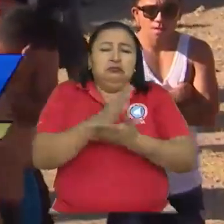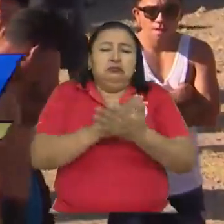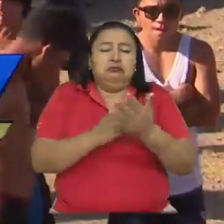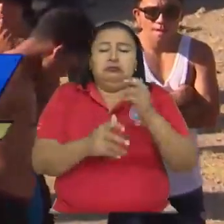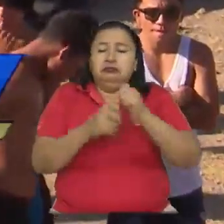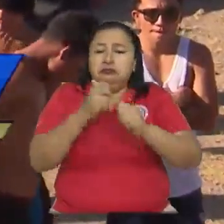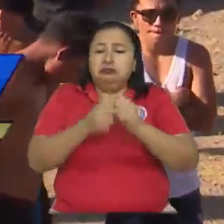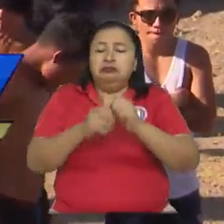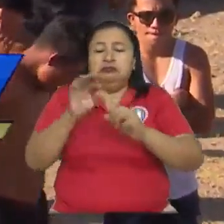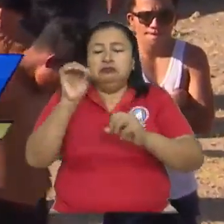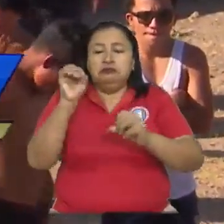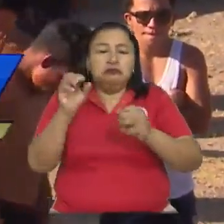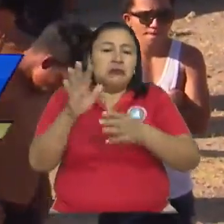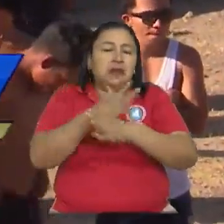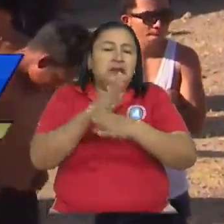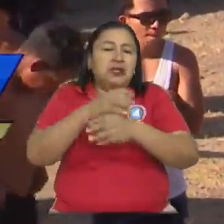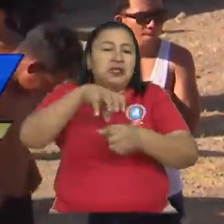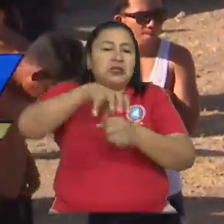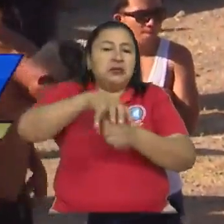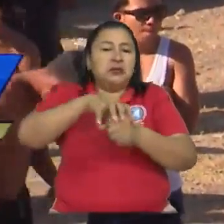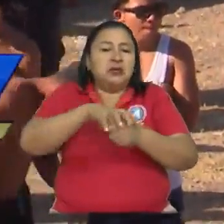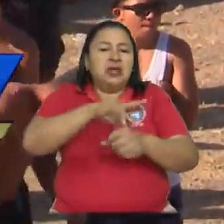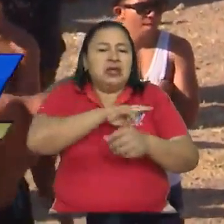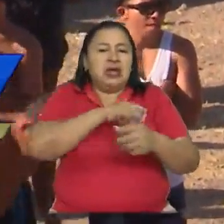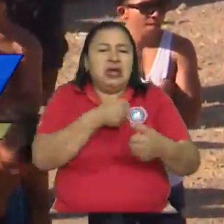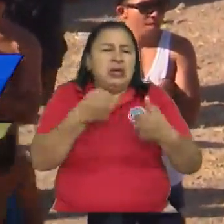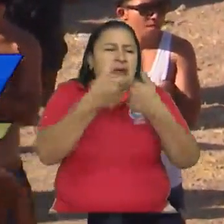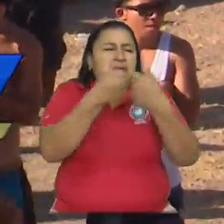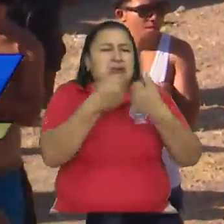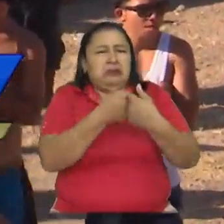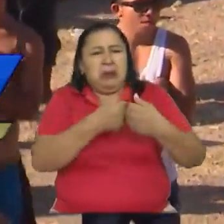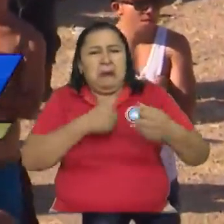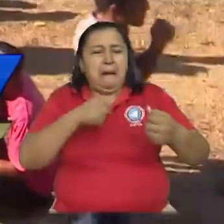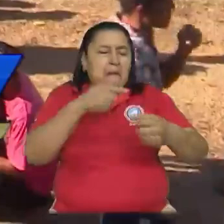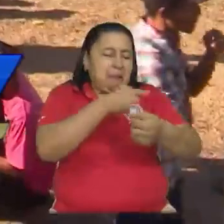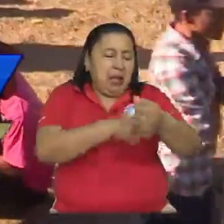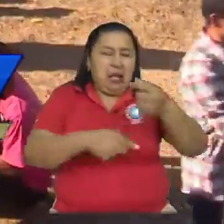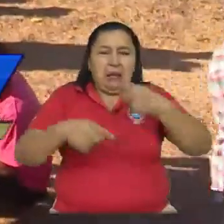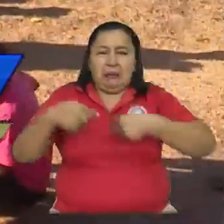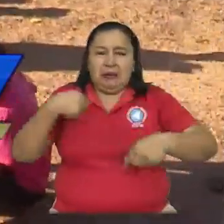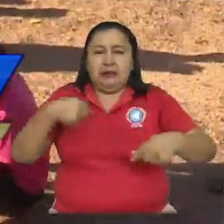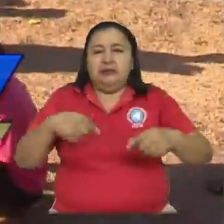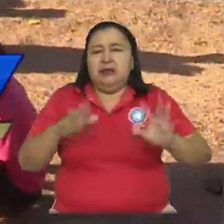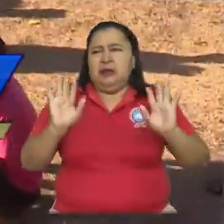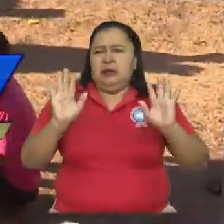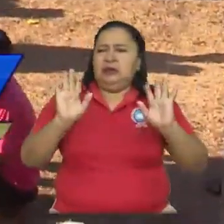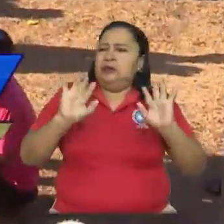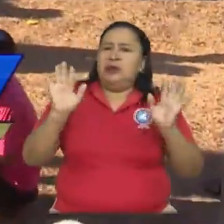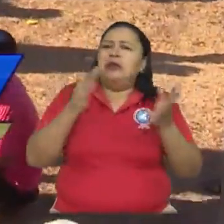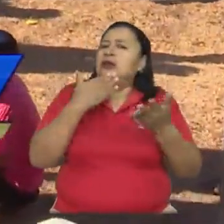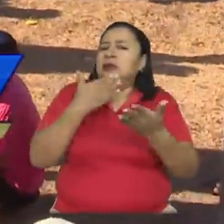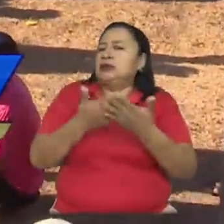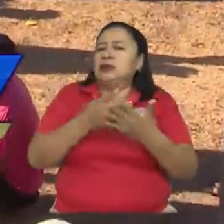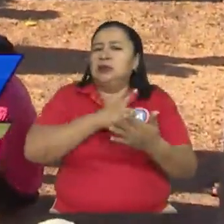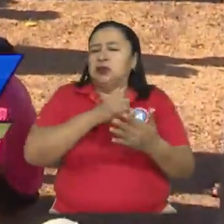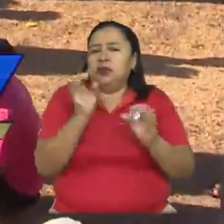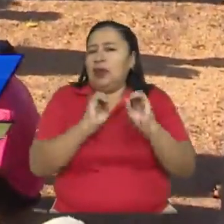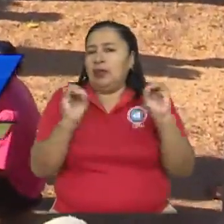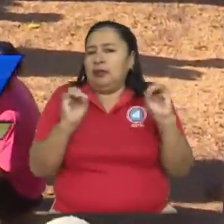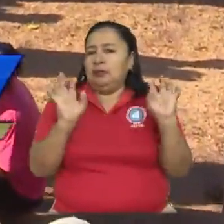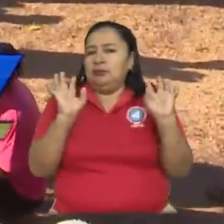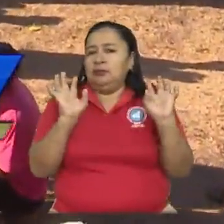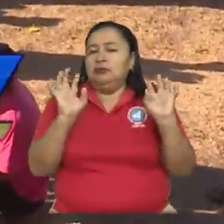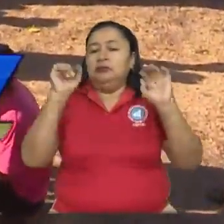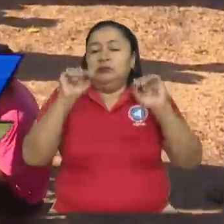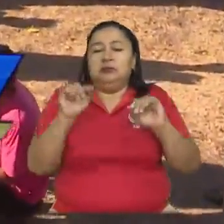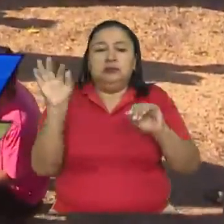incidente en torno a que hubieron pleitos y salieron heridos gente, pues gracias a Dios no tuvimos nada